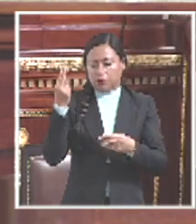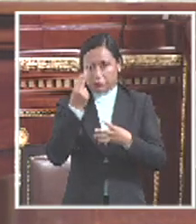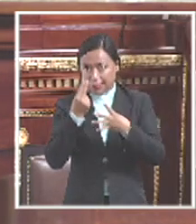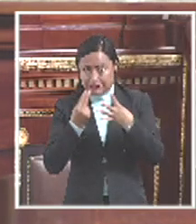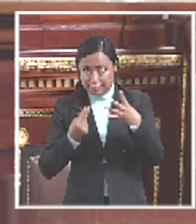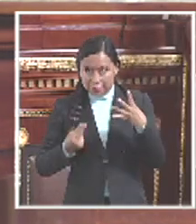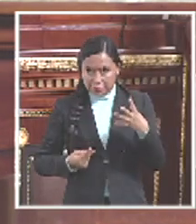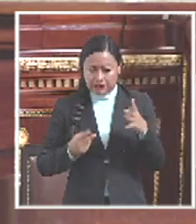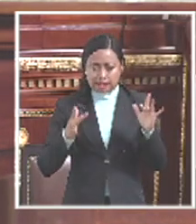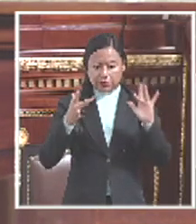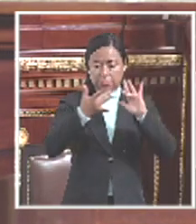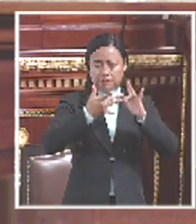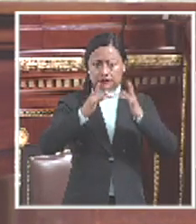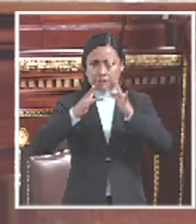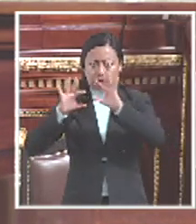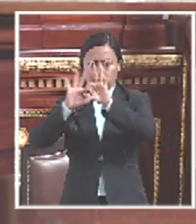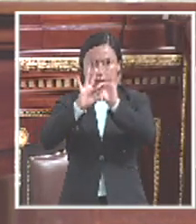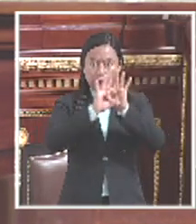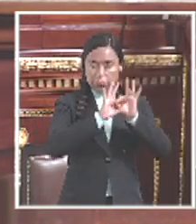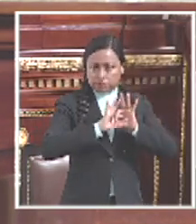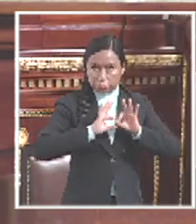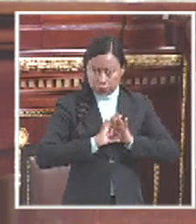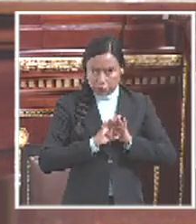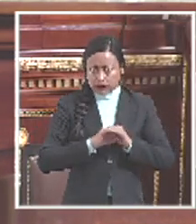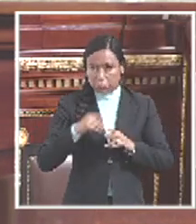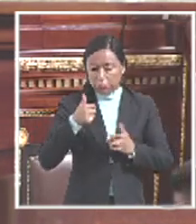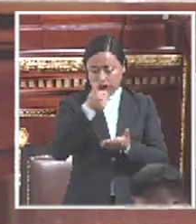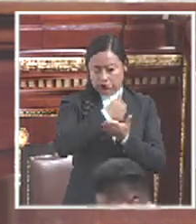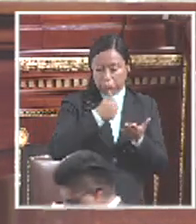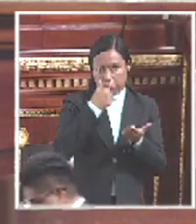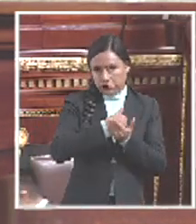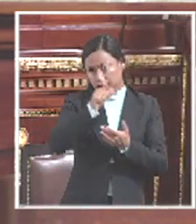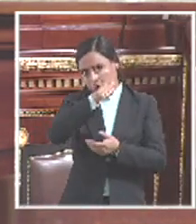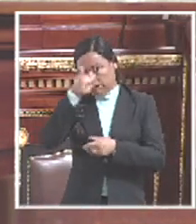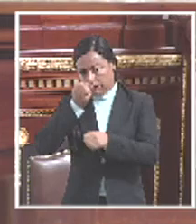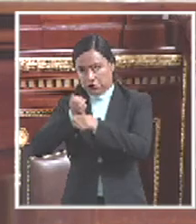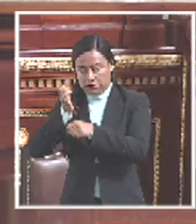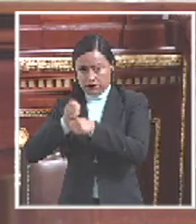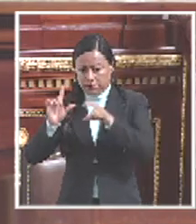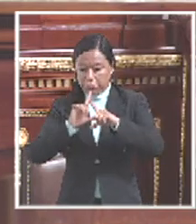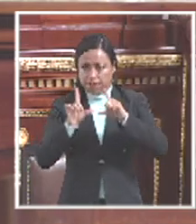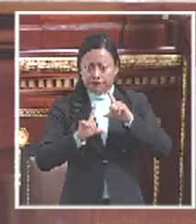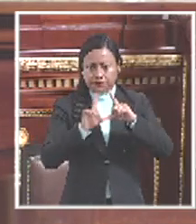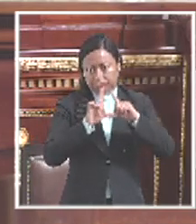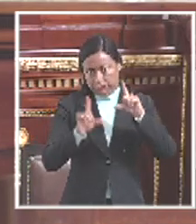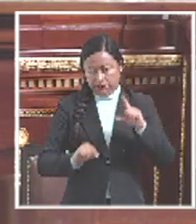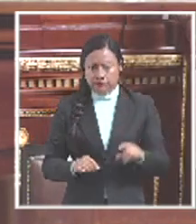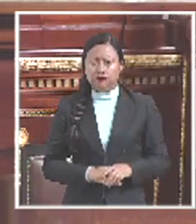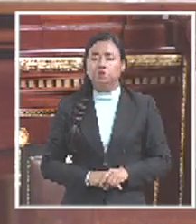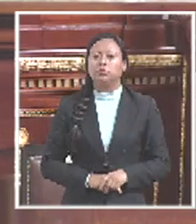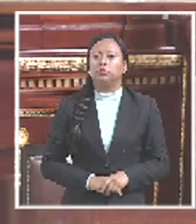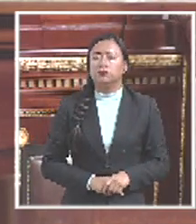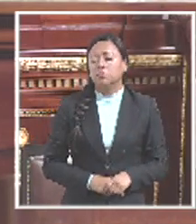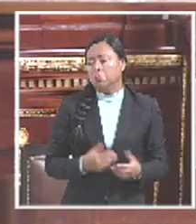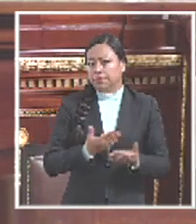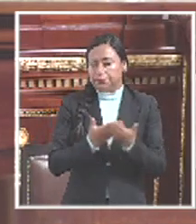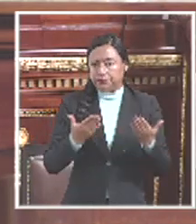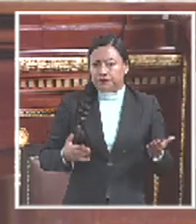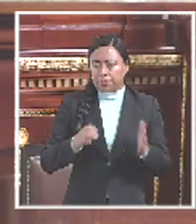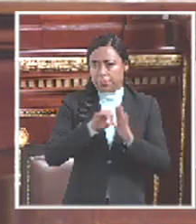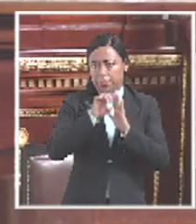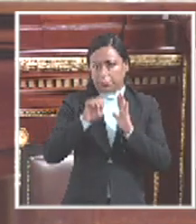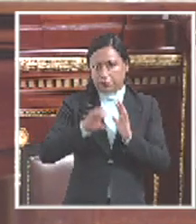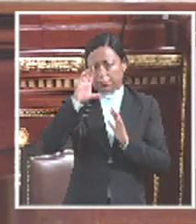de interconectar la zona conurbada con otros estados de la República. En este caso en particular, el CETRAM de